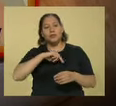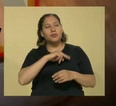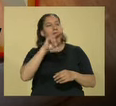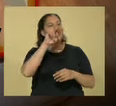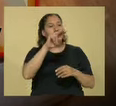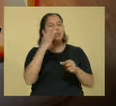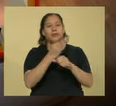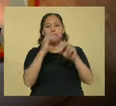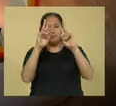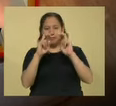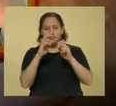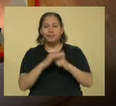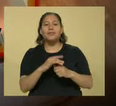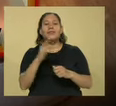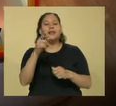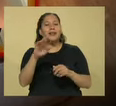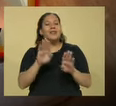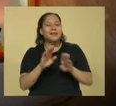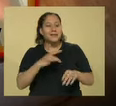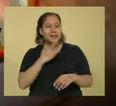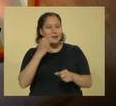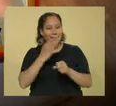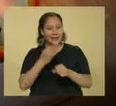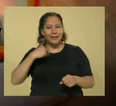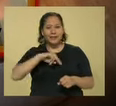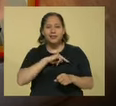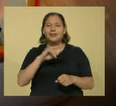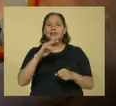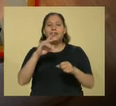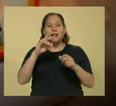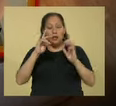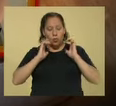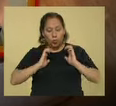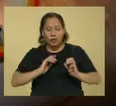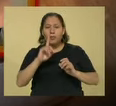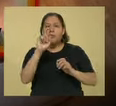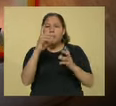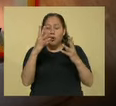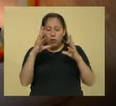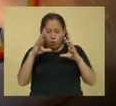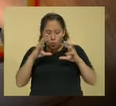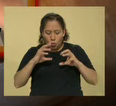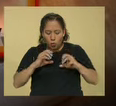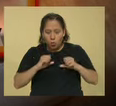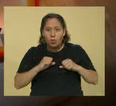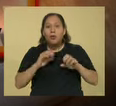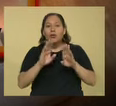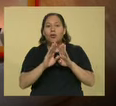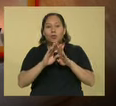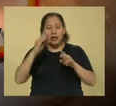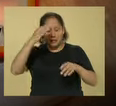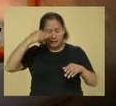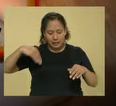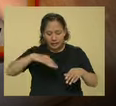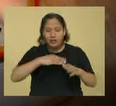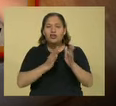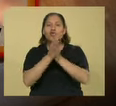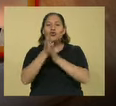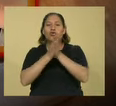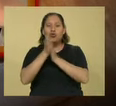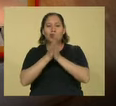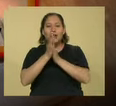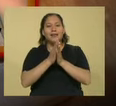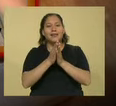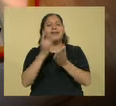esta sección. Y ahora, ¿qué les parece que vamos a hidratar el cuerpo con envoltura de chocolate? La